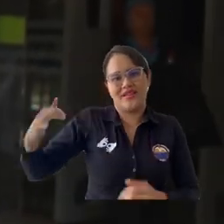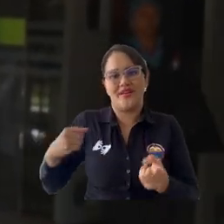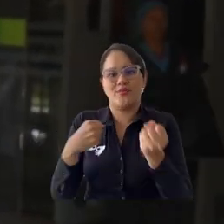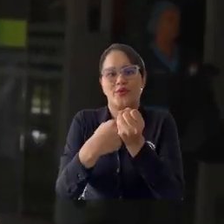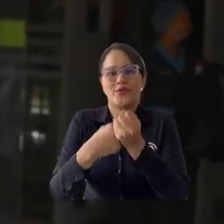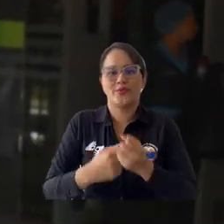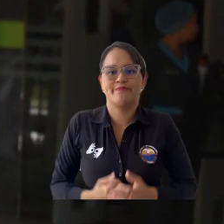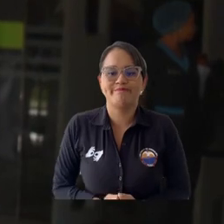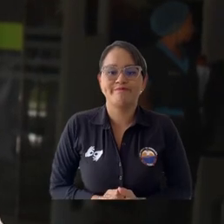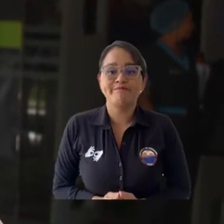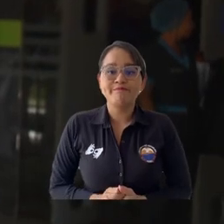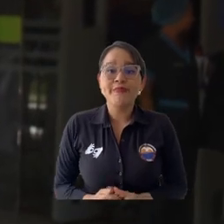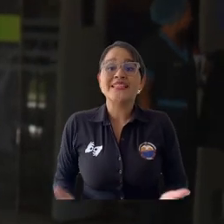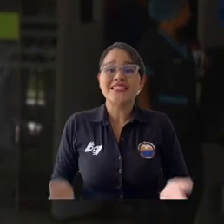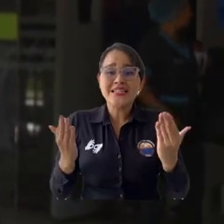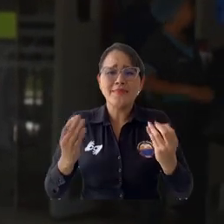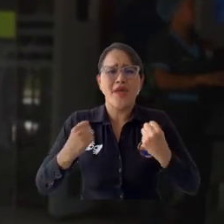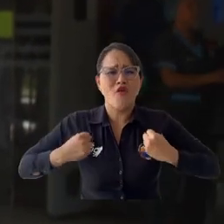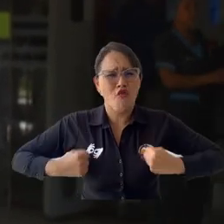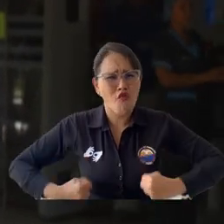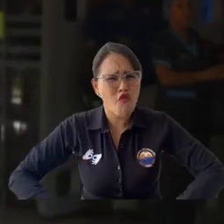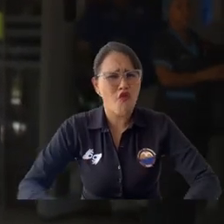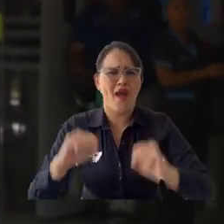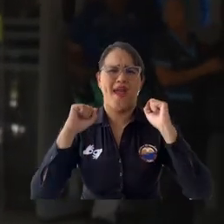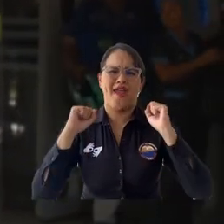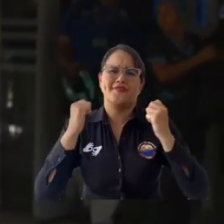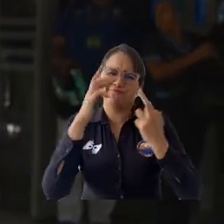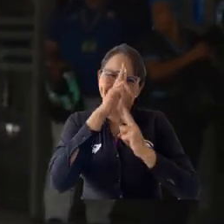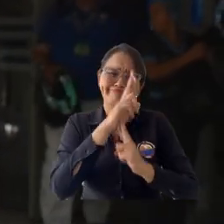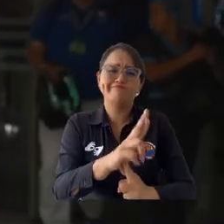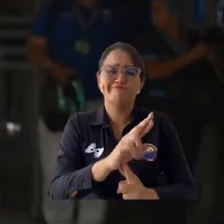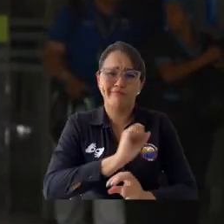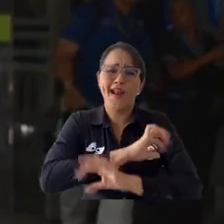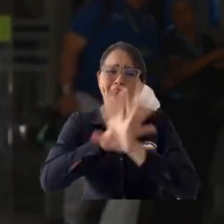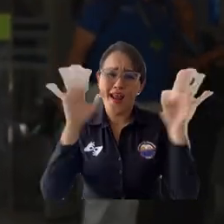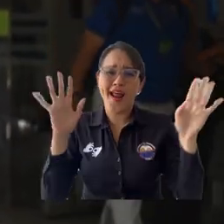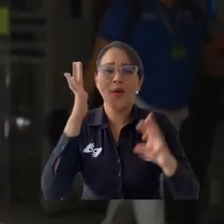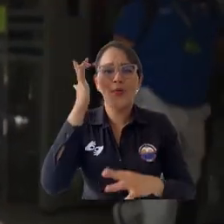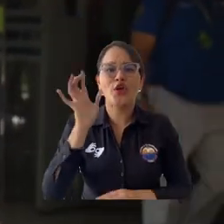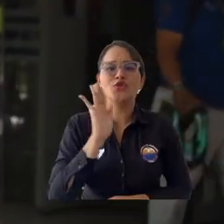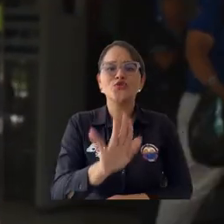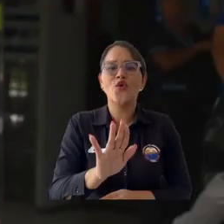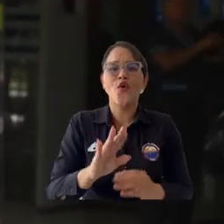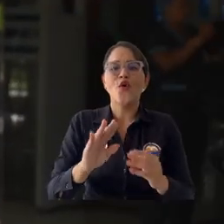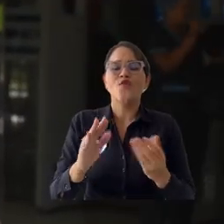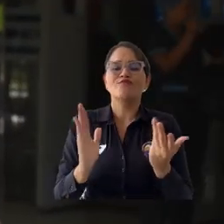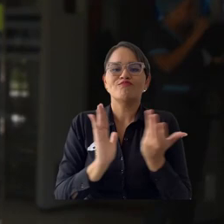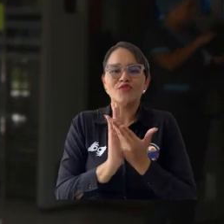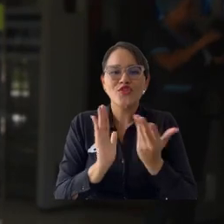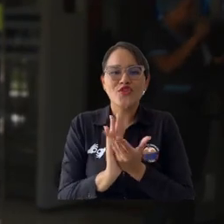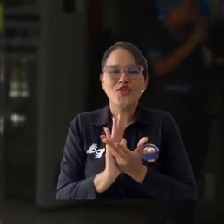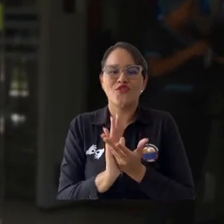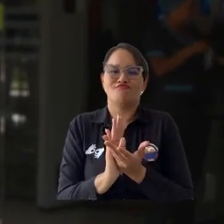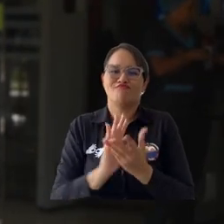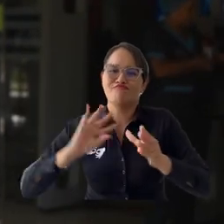a todo un trabajo, al esfuerzo de esta educación inclusiva y con calidad que hoy